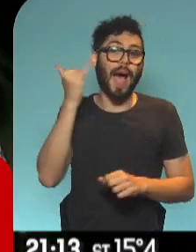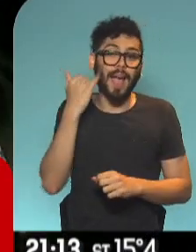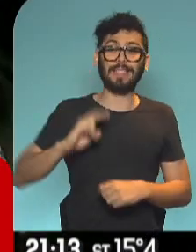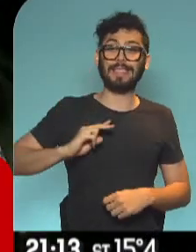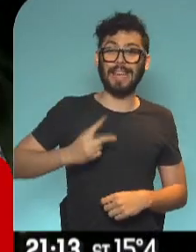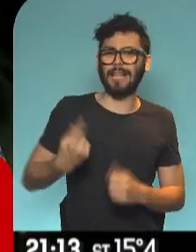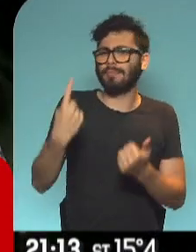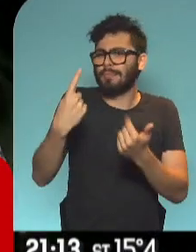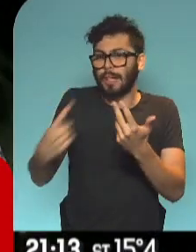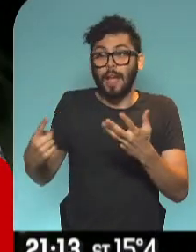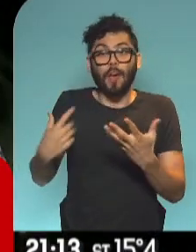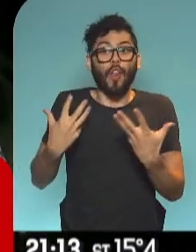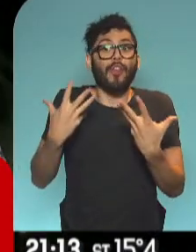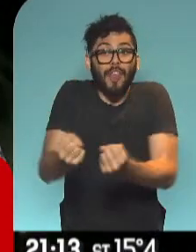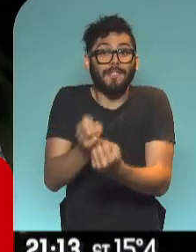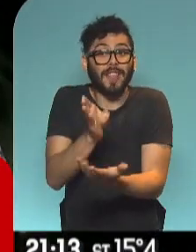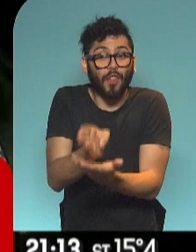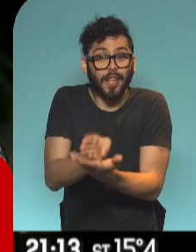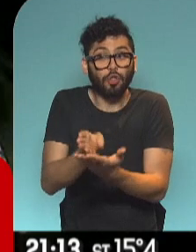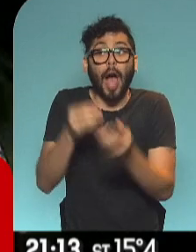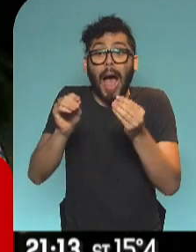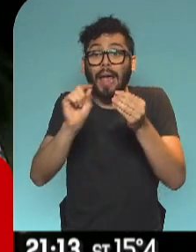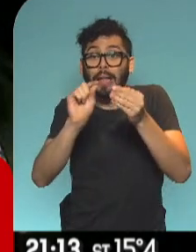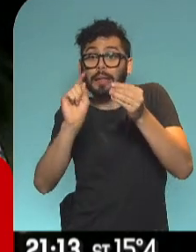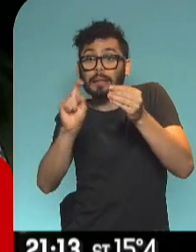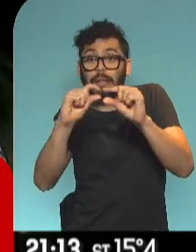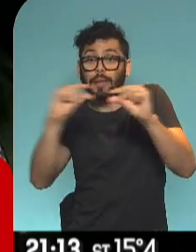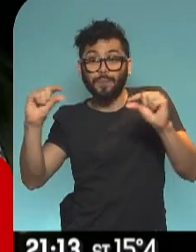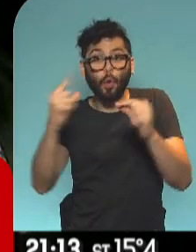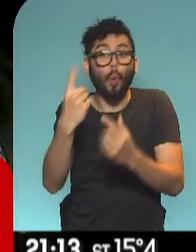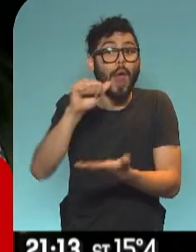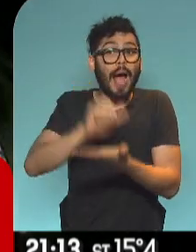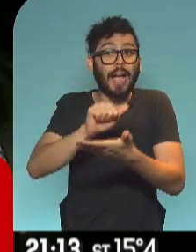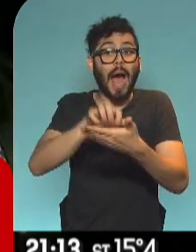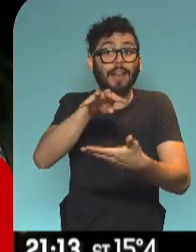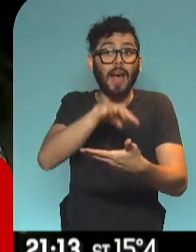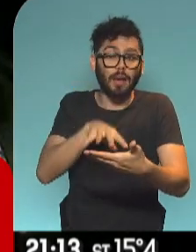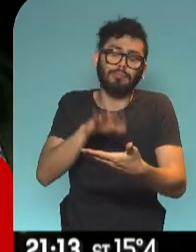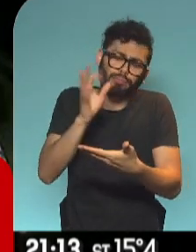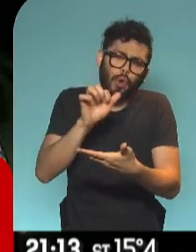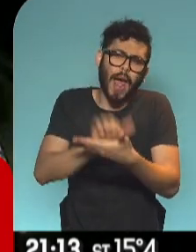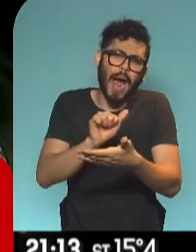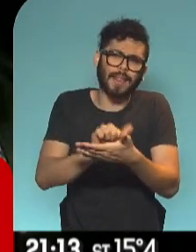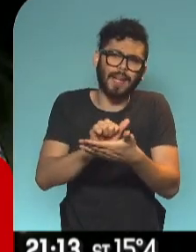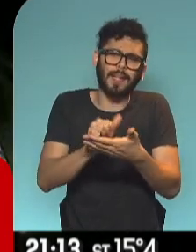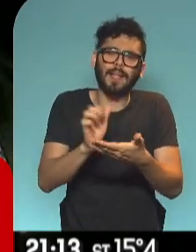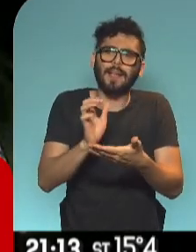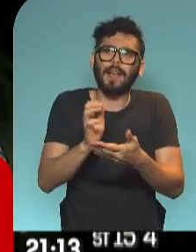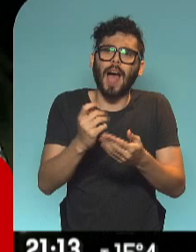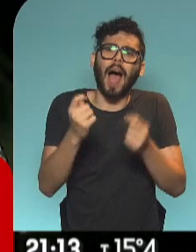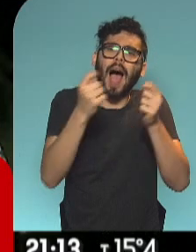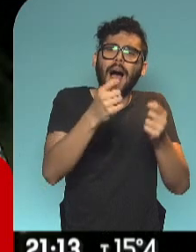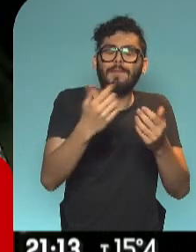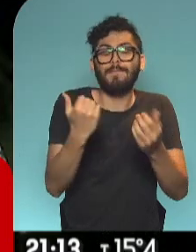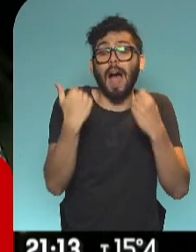y más, abren una carta dirigida al Papa Francisco, o mejor dicho, expresando de alguna forma lo